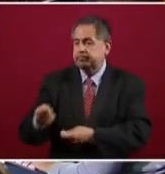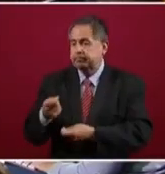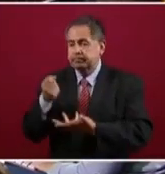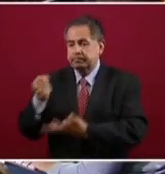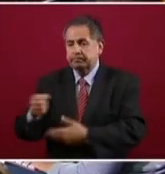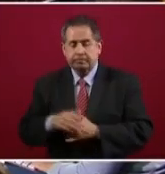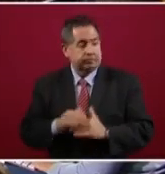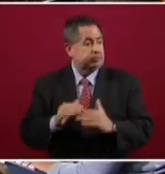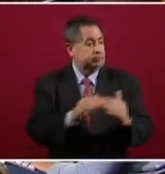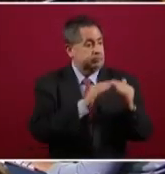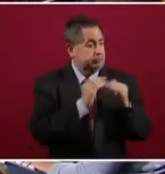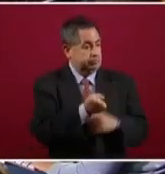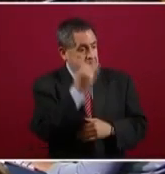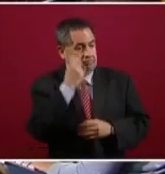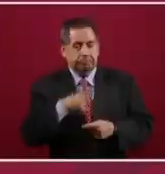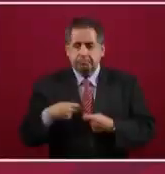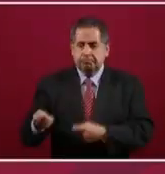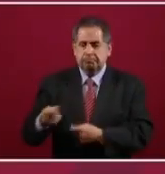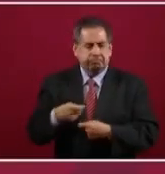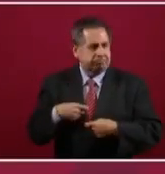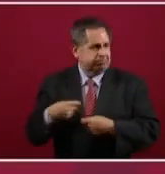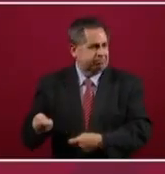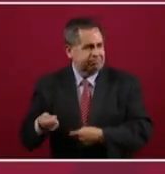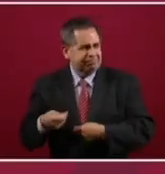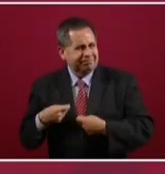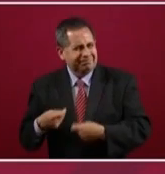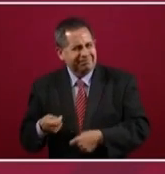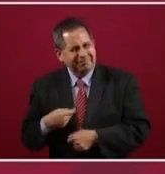le aprobaban su presupuesto.